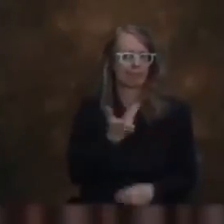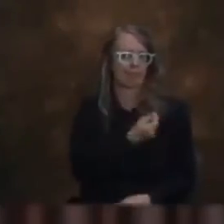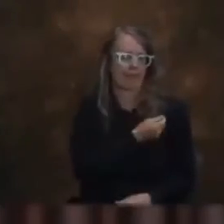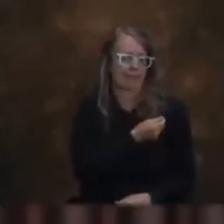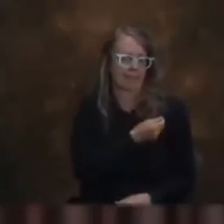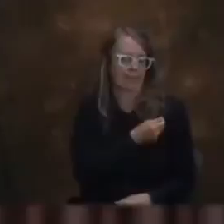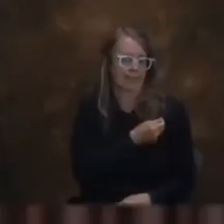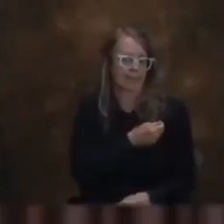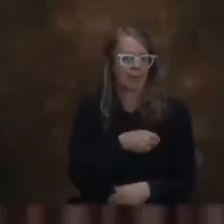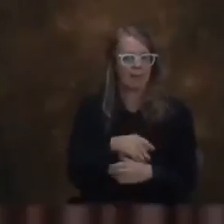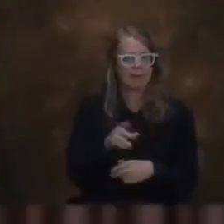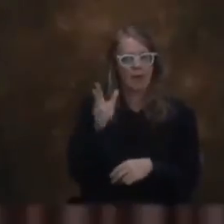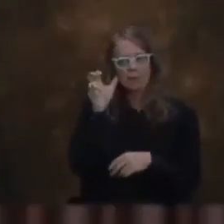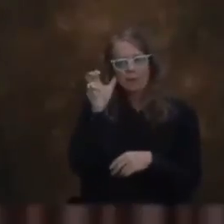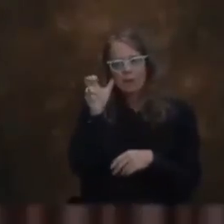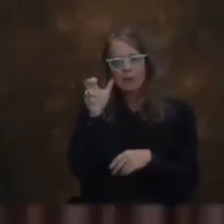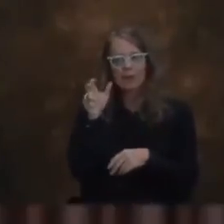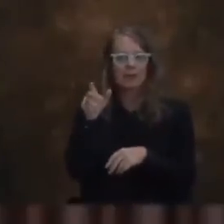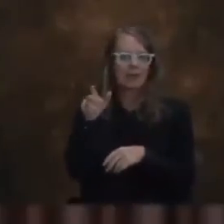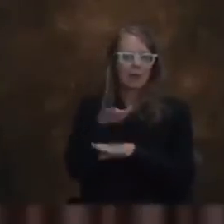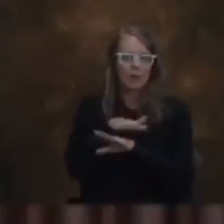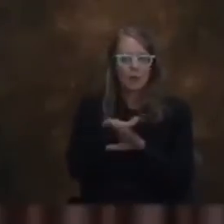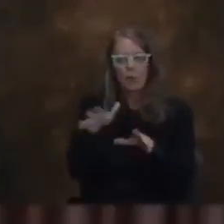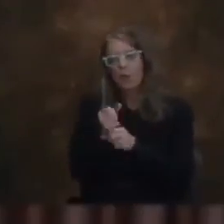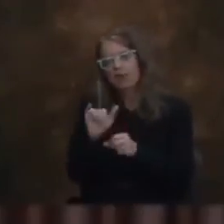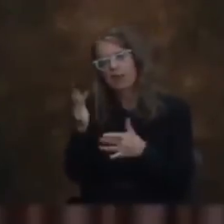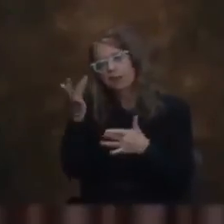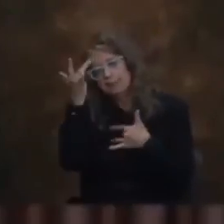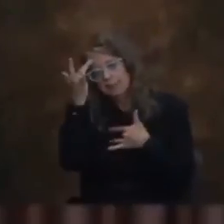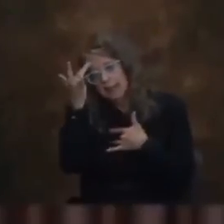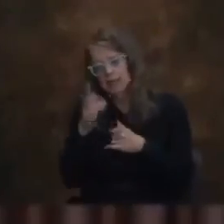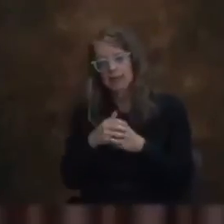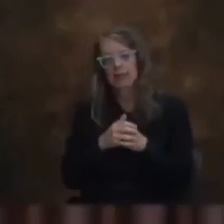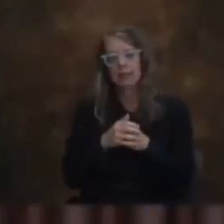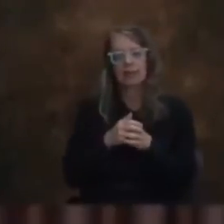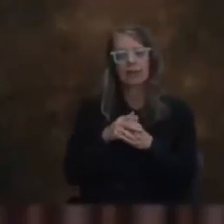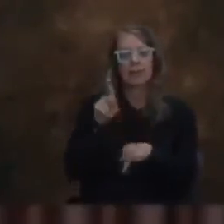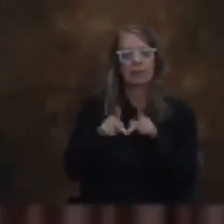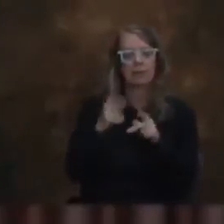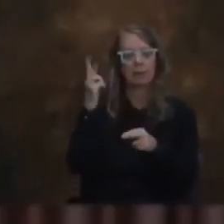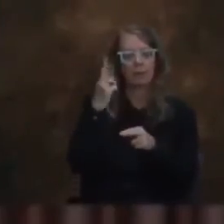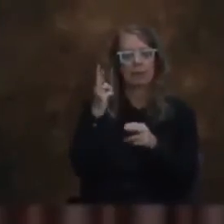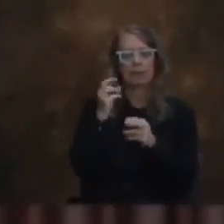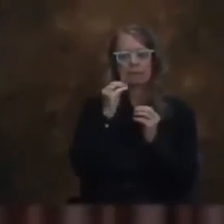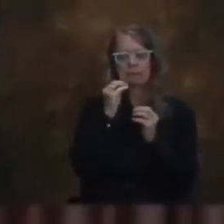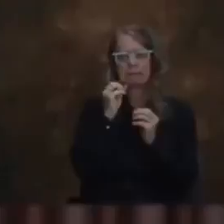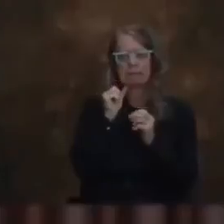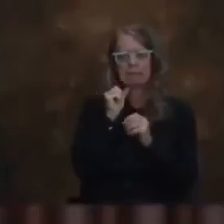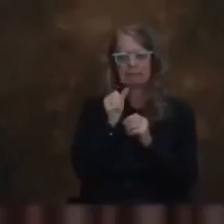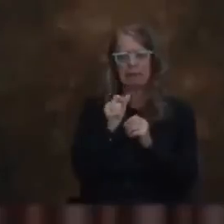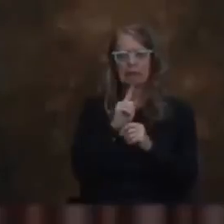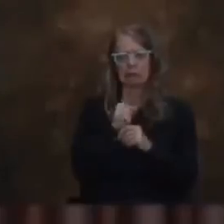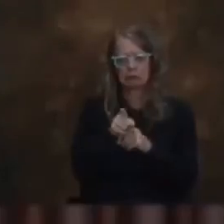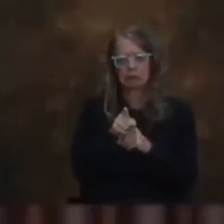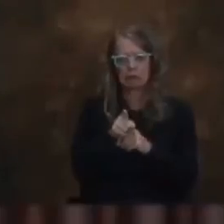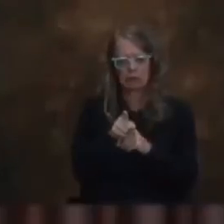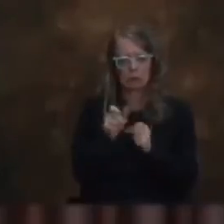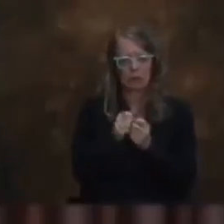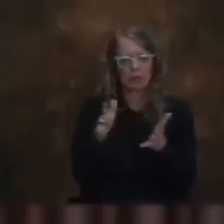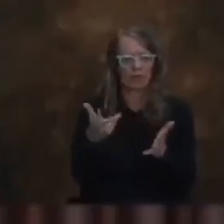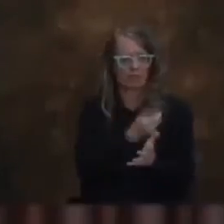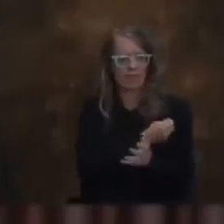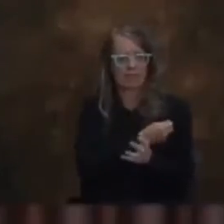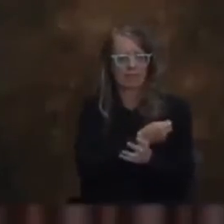es que cuando cuando la gente comienza a morir no tenemos la oportunidad de rectificar y no siempre es cierto eso